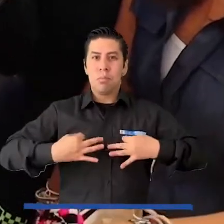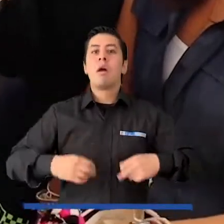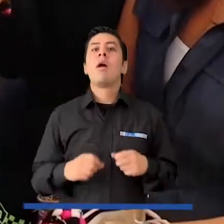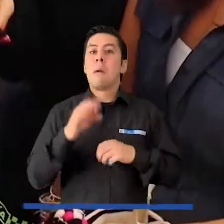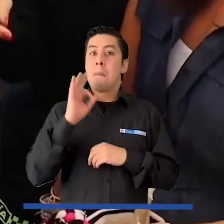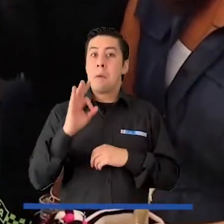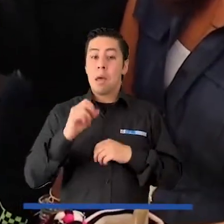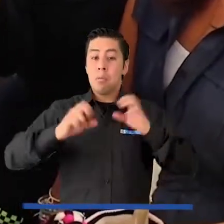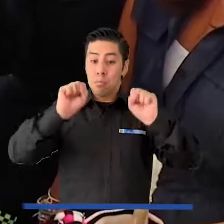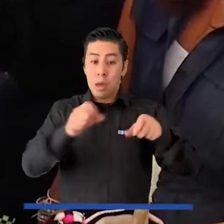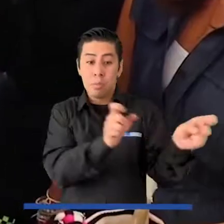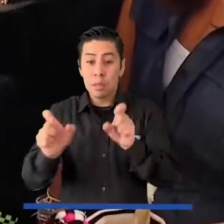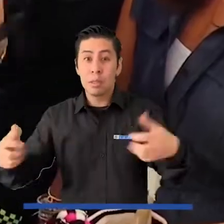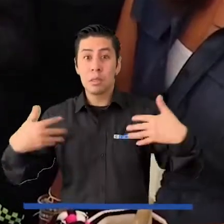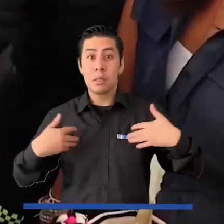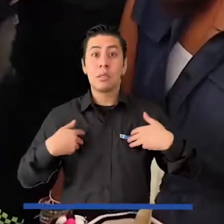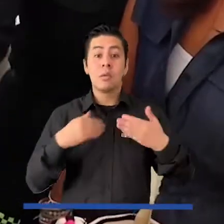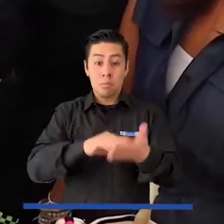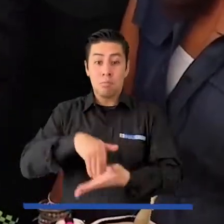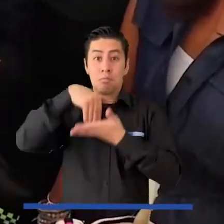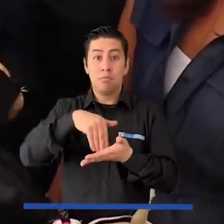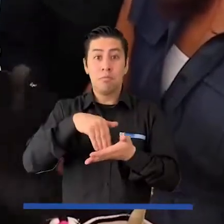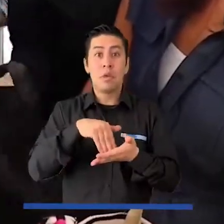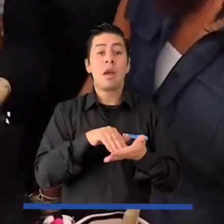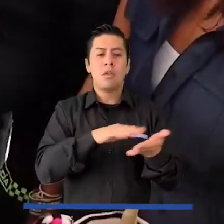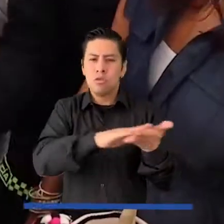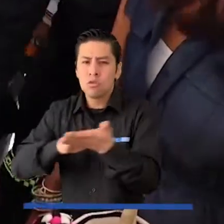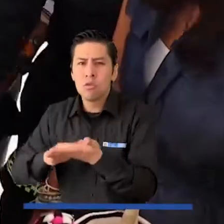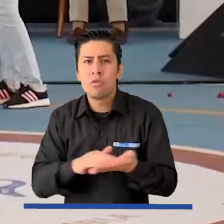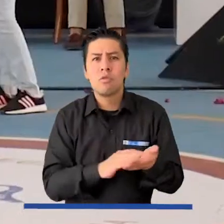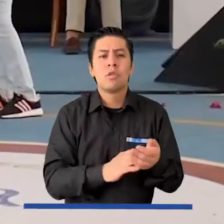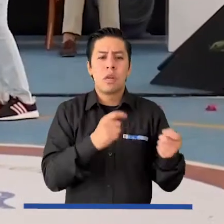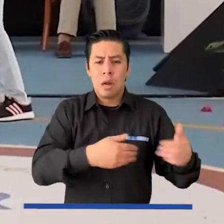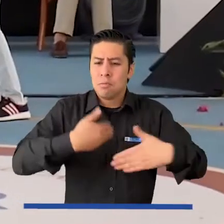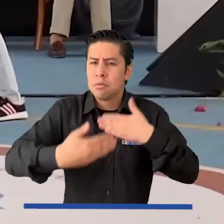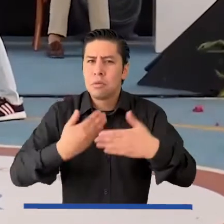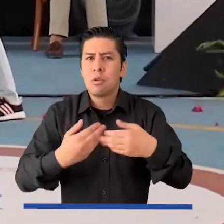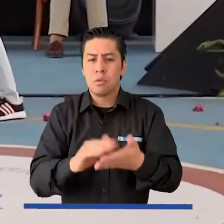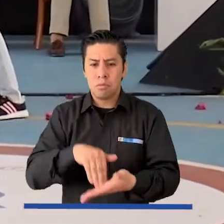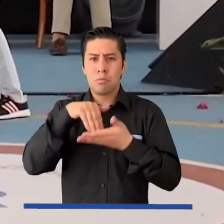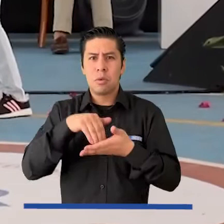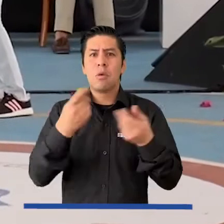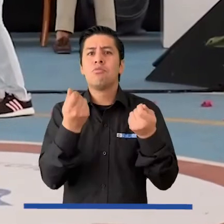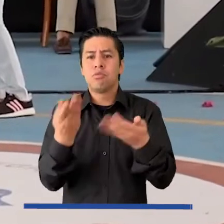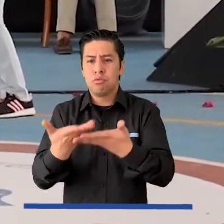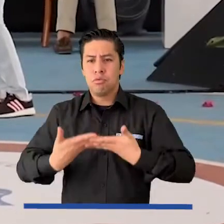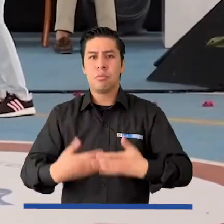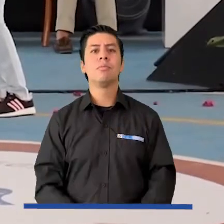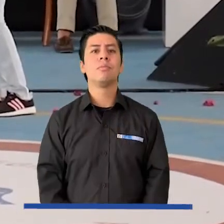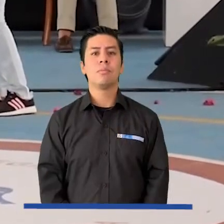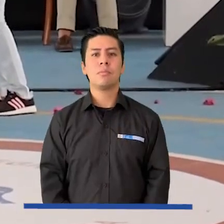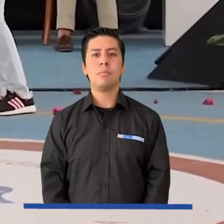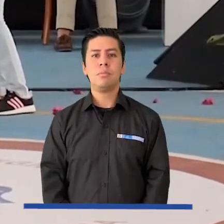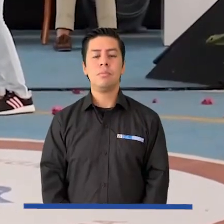consolidar proyectos de vida que les permitan reconstruirle a las víctimas todos los esquemas y todo el mecanismo que ellos tienen